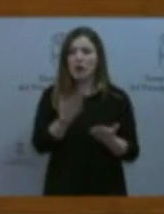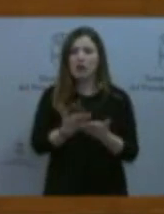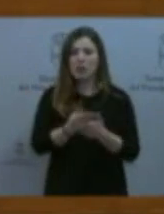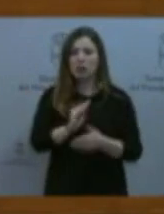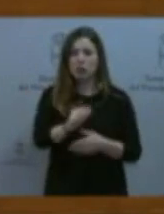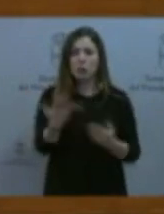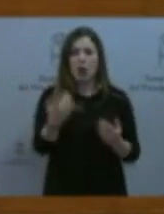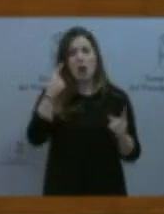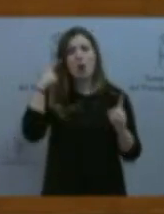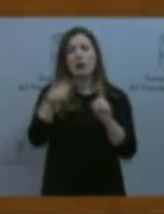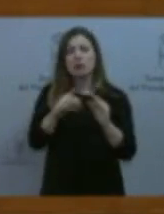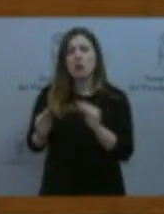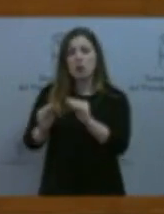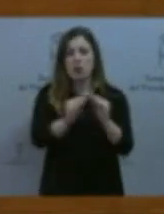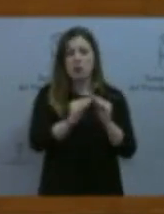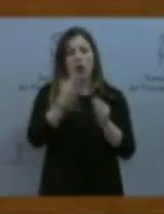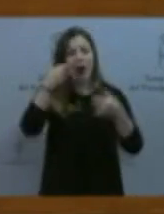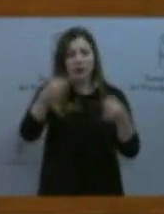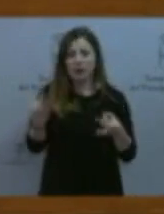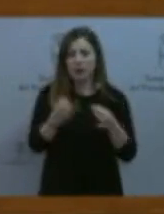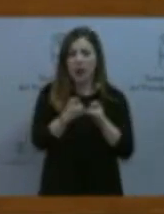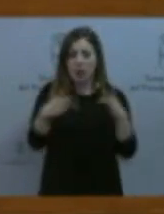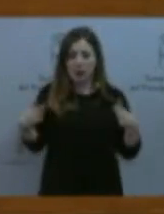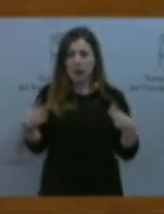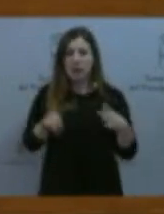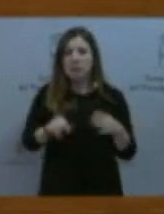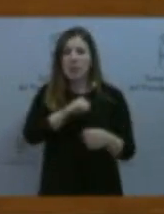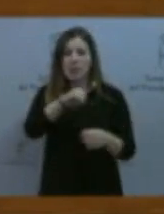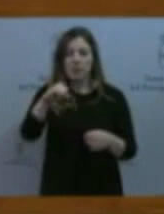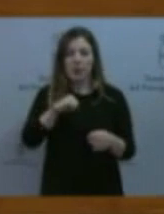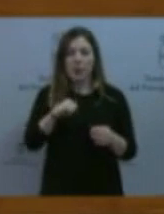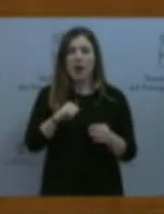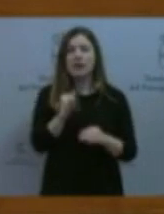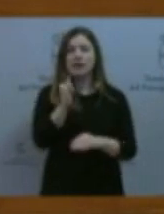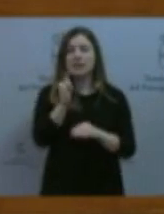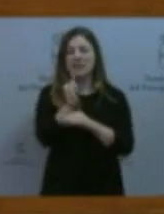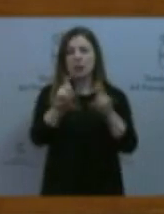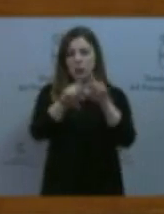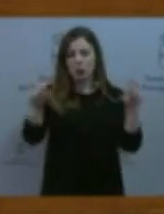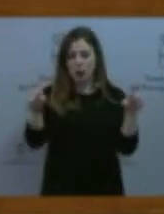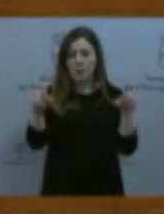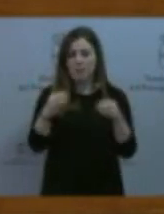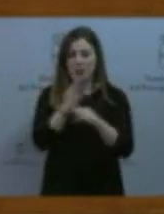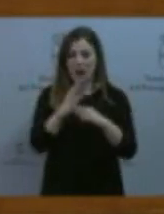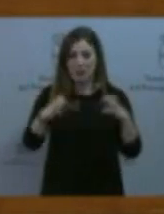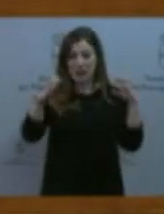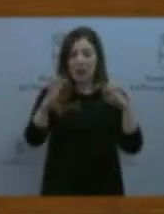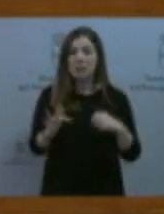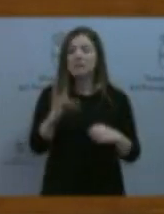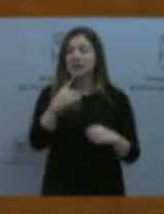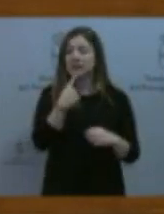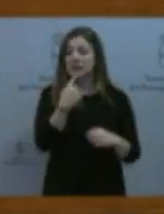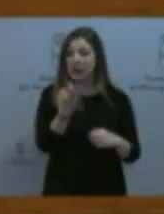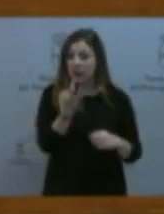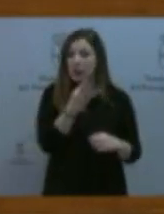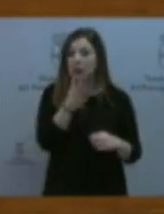garantizar la libertad e independencia de la institución parlamentaria. Y señala que al servicio de este objetivo se confieren